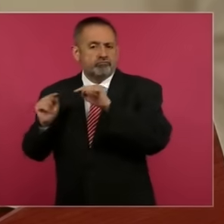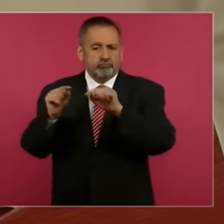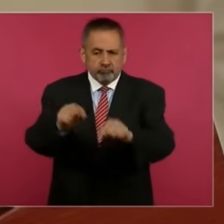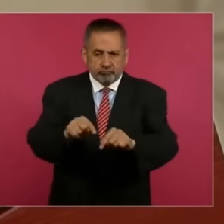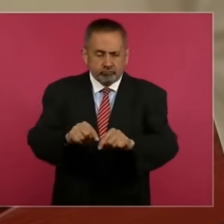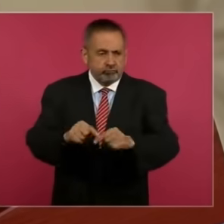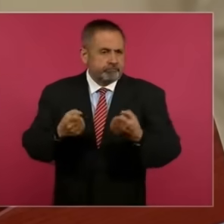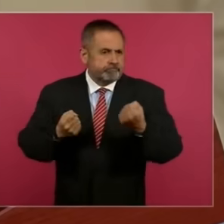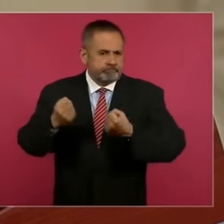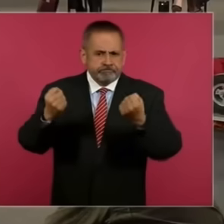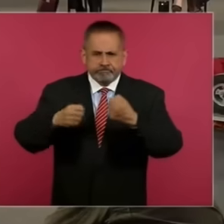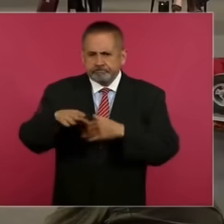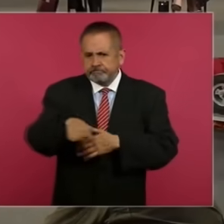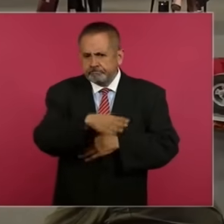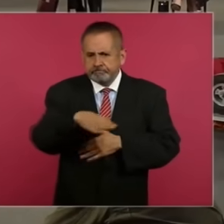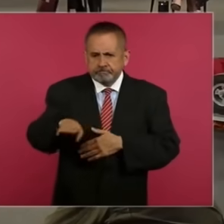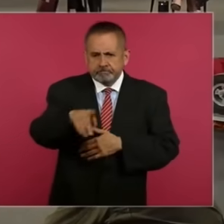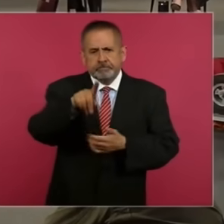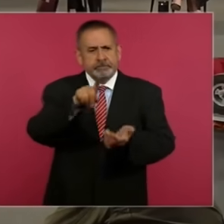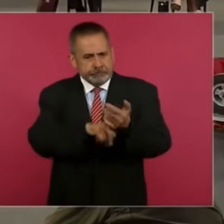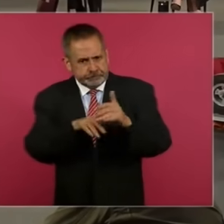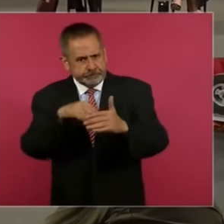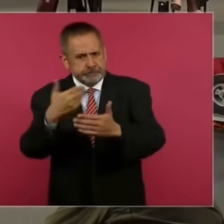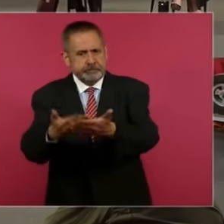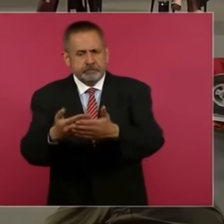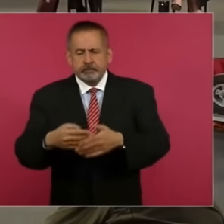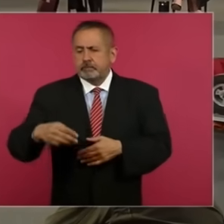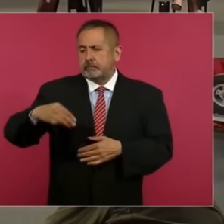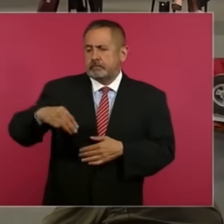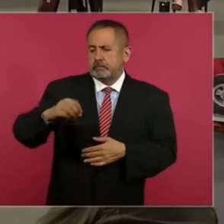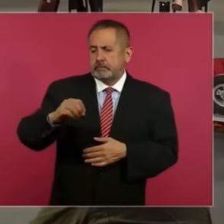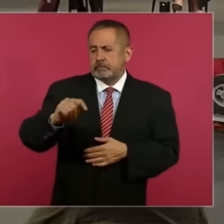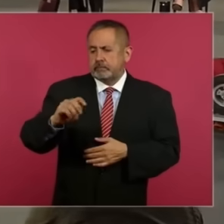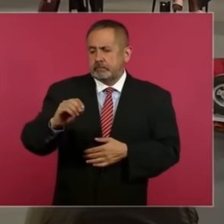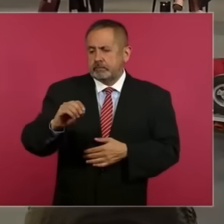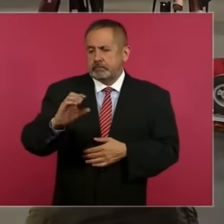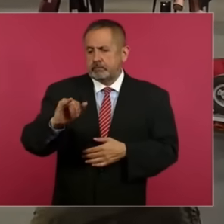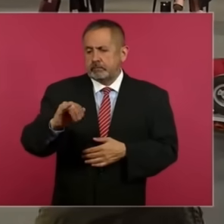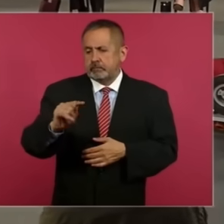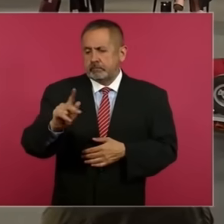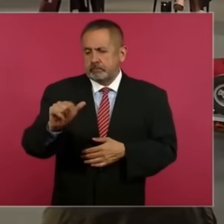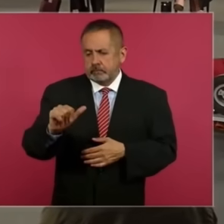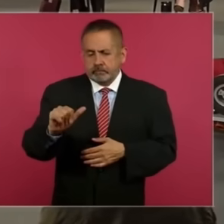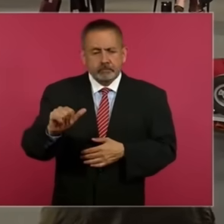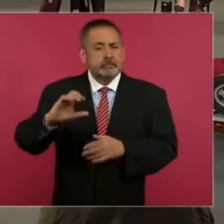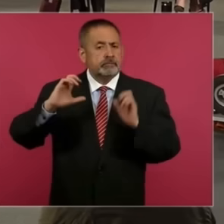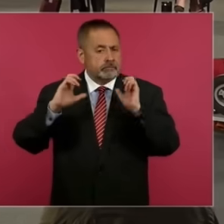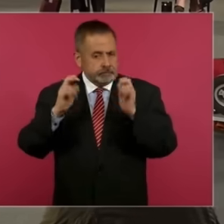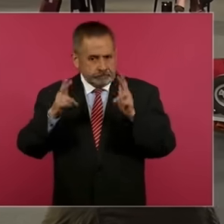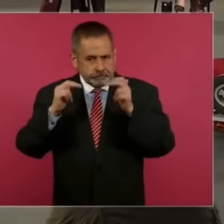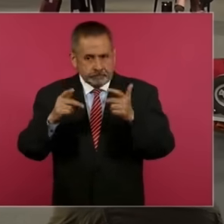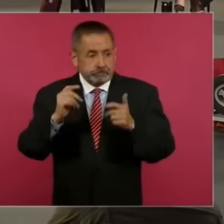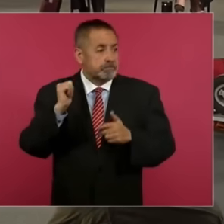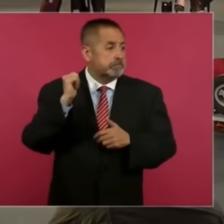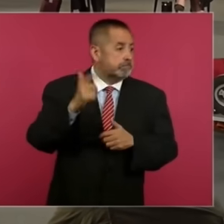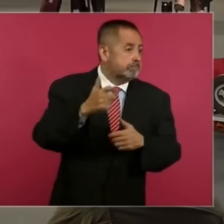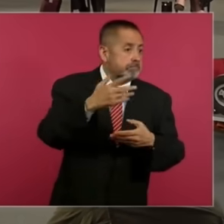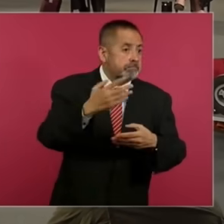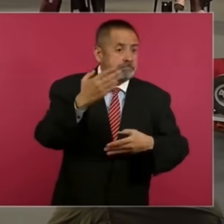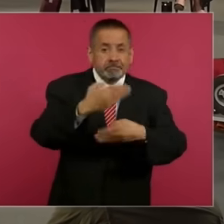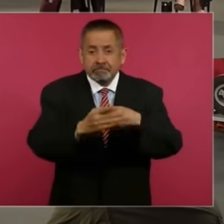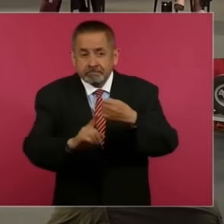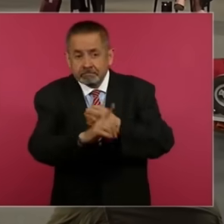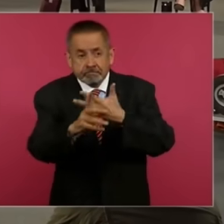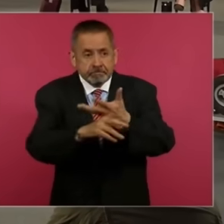vía terrestre al poblado de Motocintla, Chiapas, para retirar posibles bloqueos y